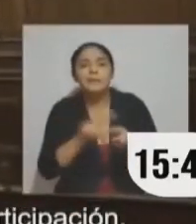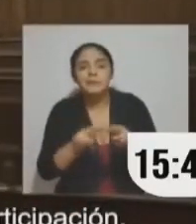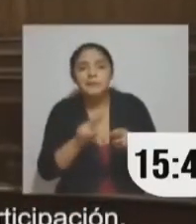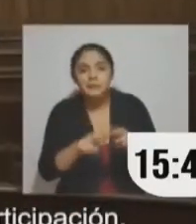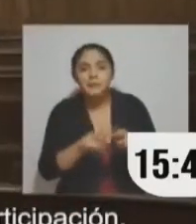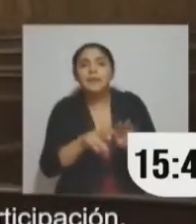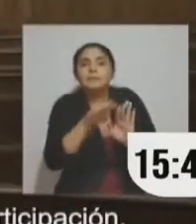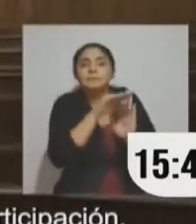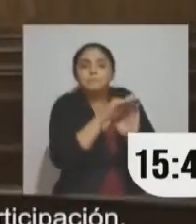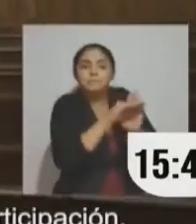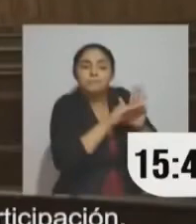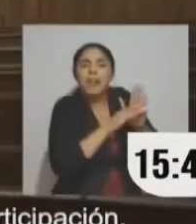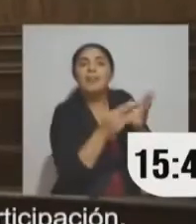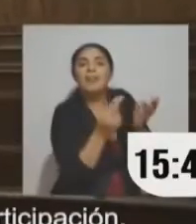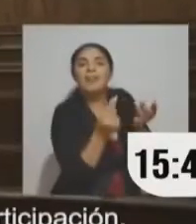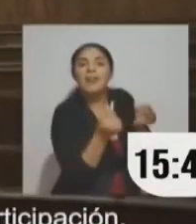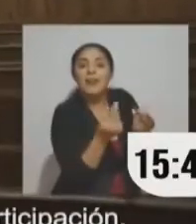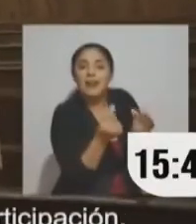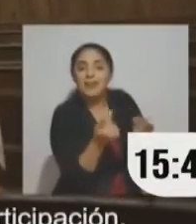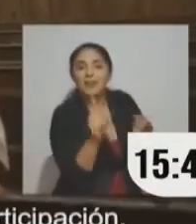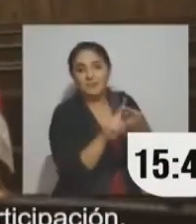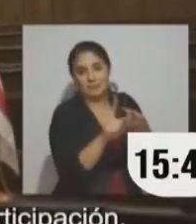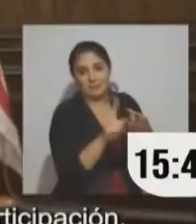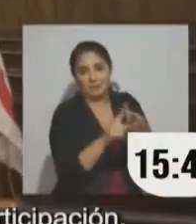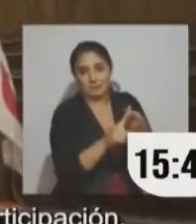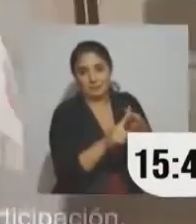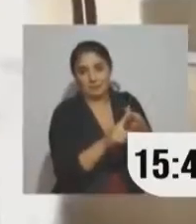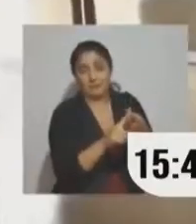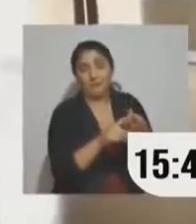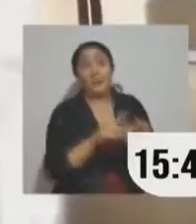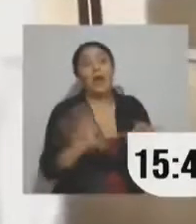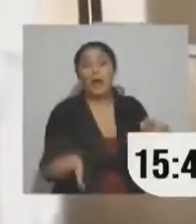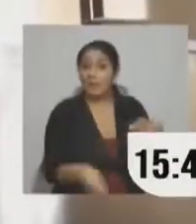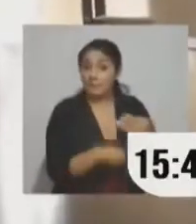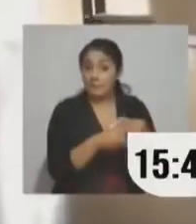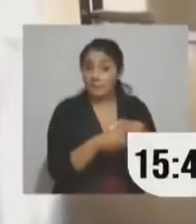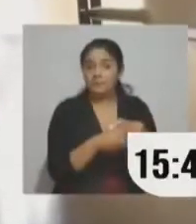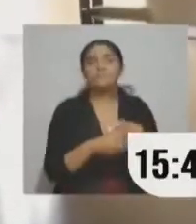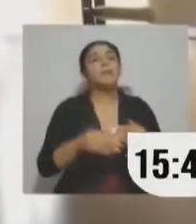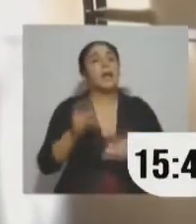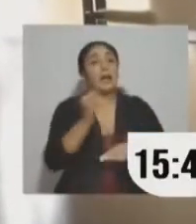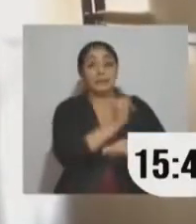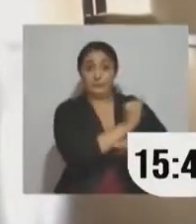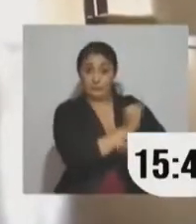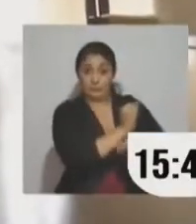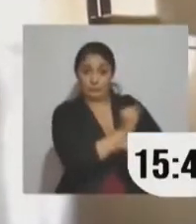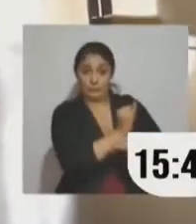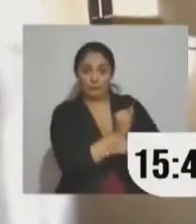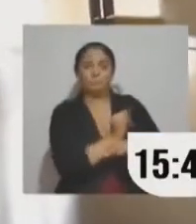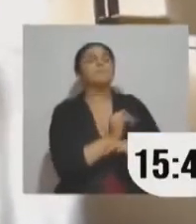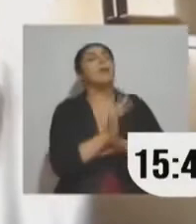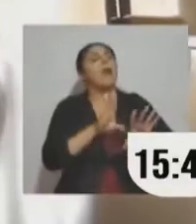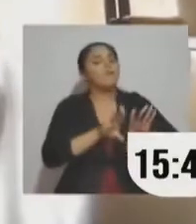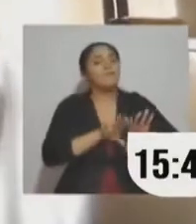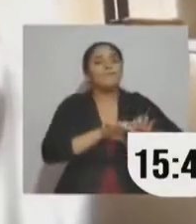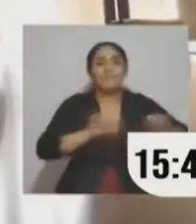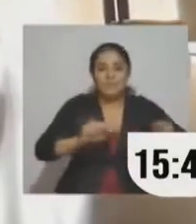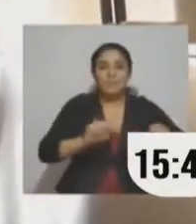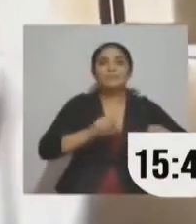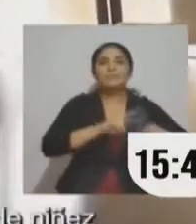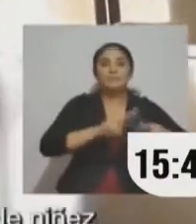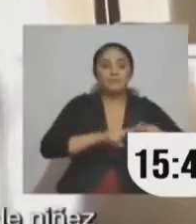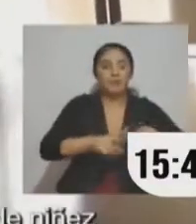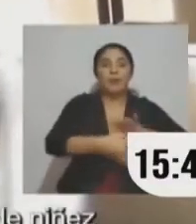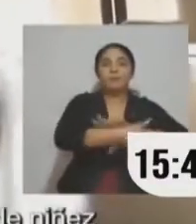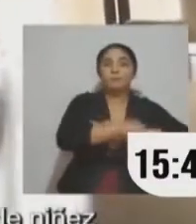su opinión. Y a eso me refería en relación a lo vinculante, porque creo que a veces las niñas y niños saben que muchas veces va a quedar ahí la iniciativa cuando